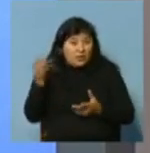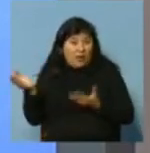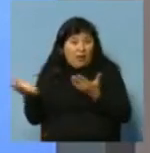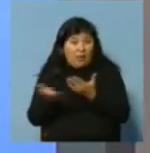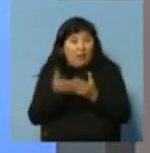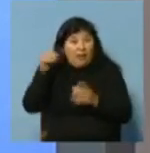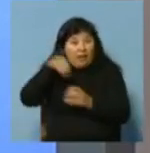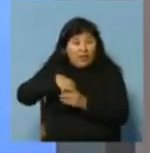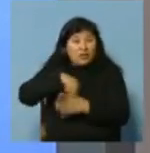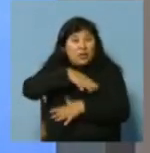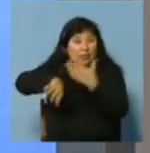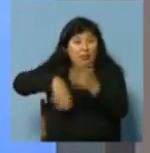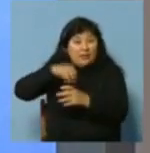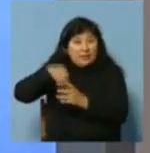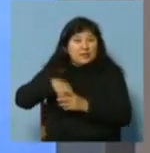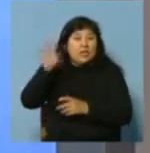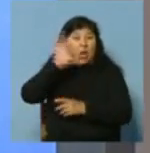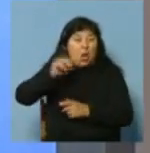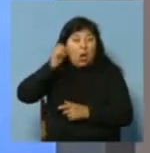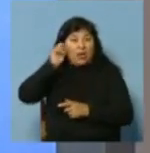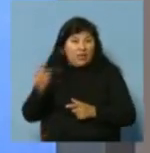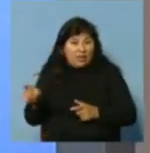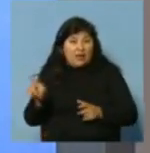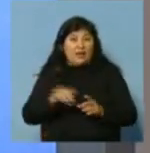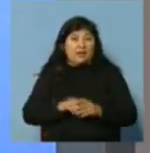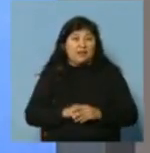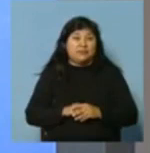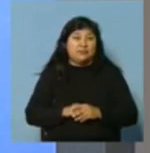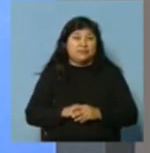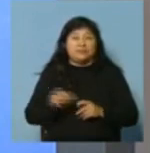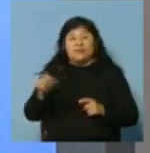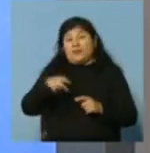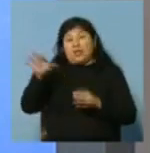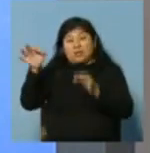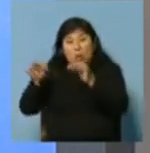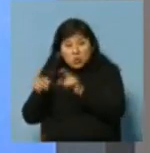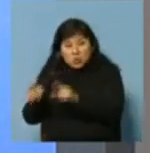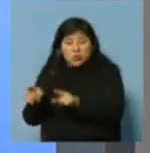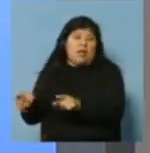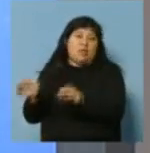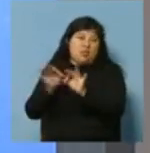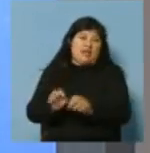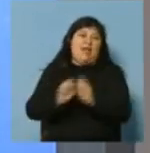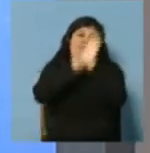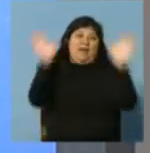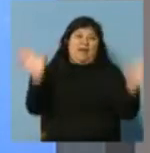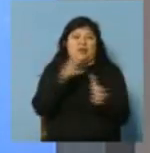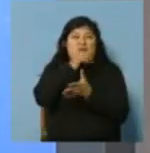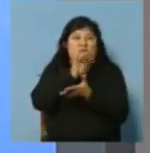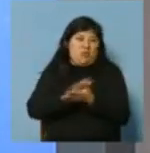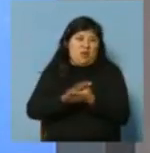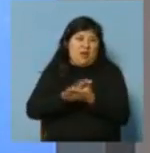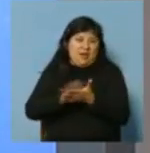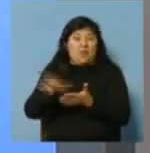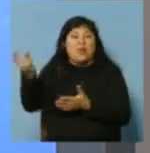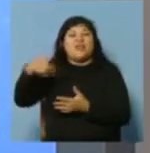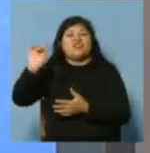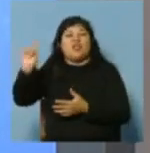objetivas o ideologías ella la justicia deja de ser tal para hacer una interpretación